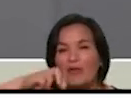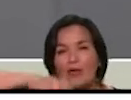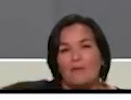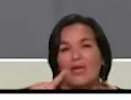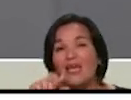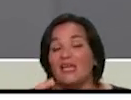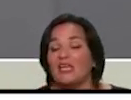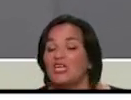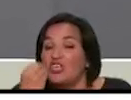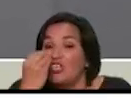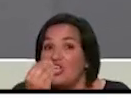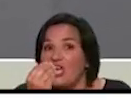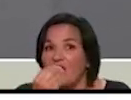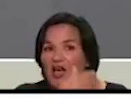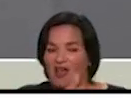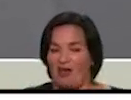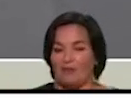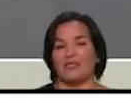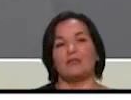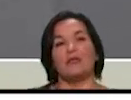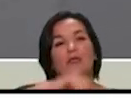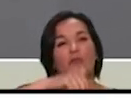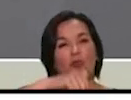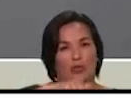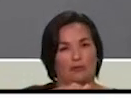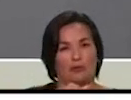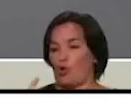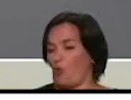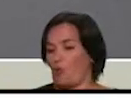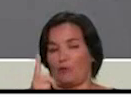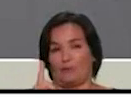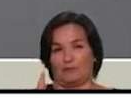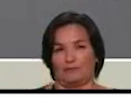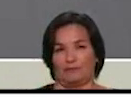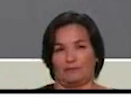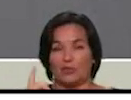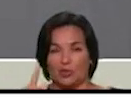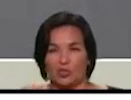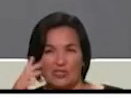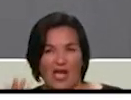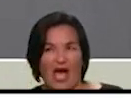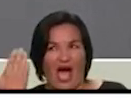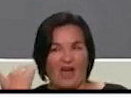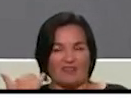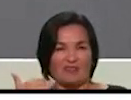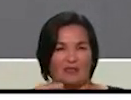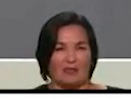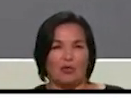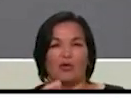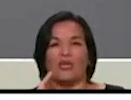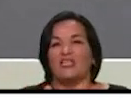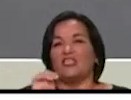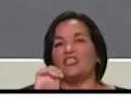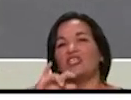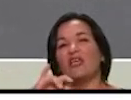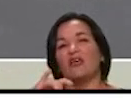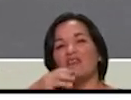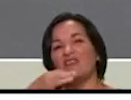muy complicado a la presidencia por la vía electoral. ¿No fue un error no haber atendido lo que dijo el Che?